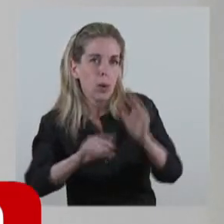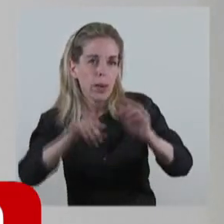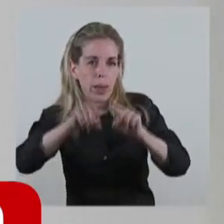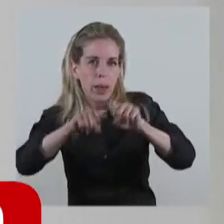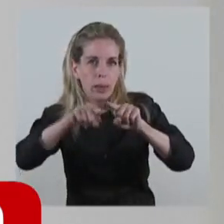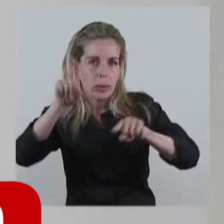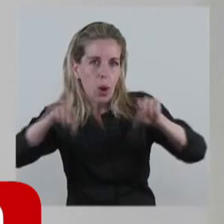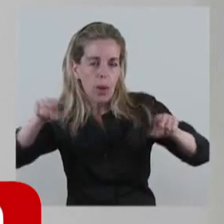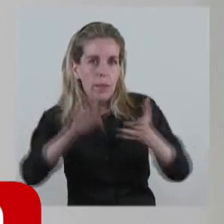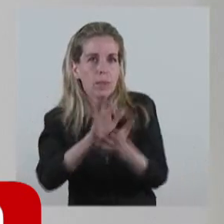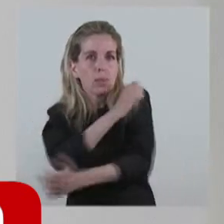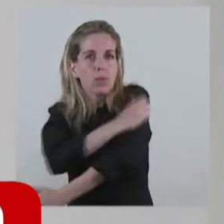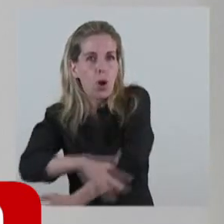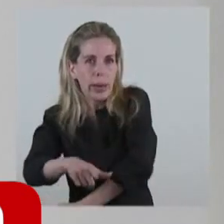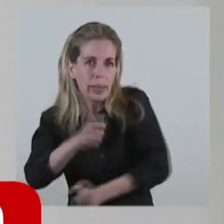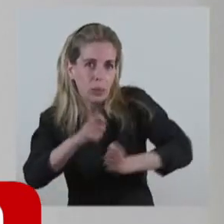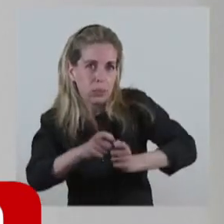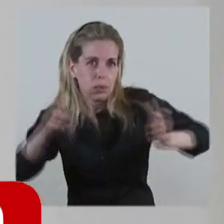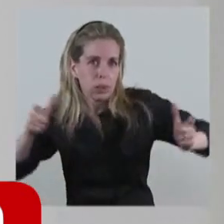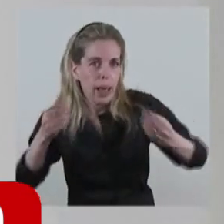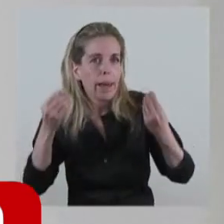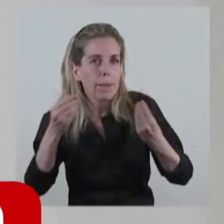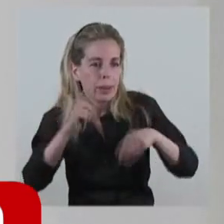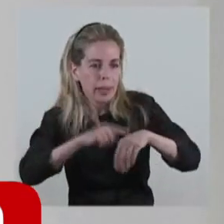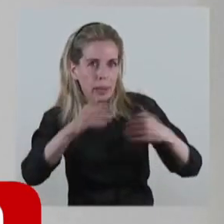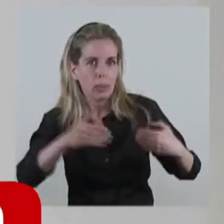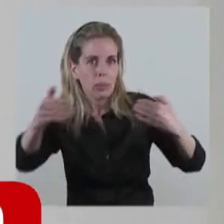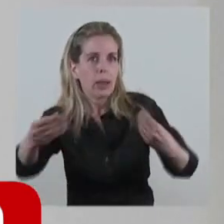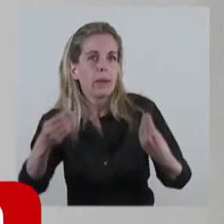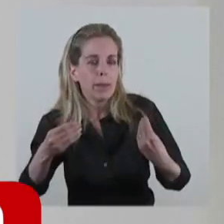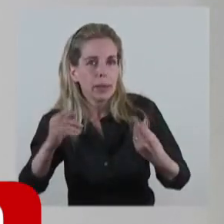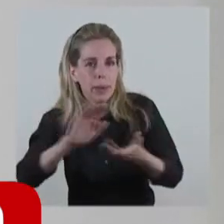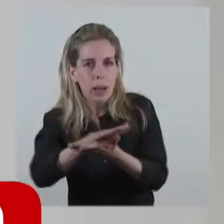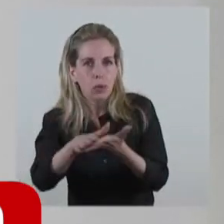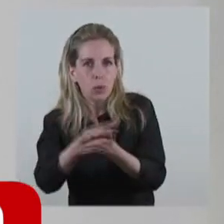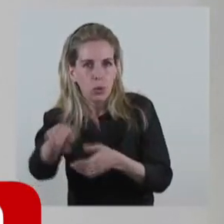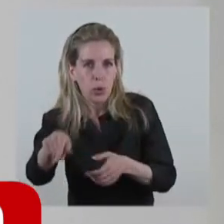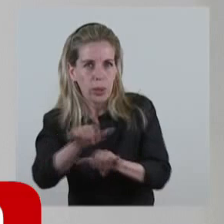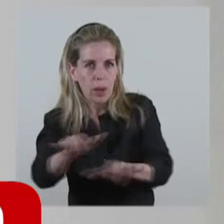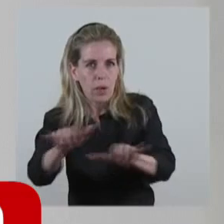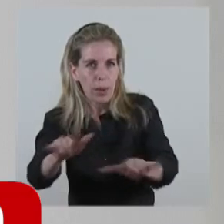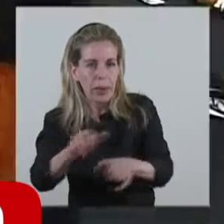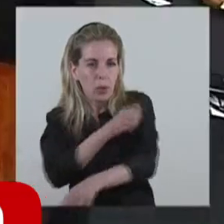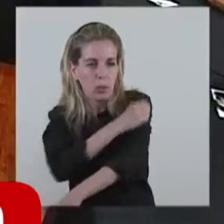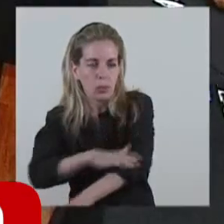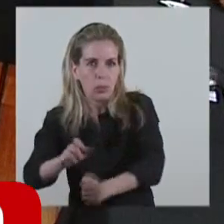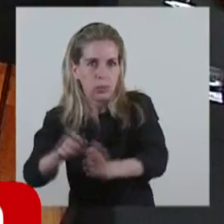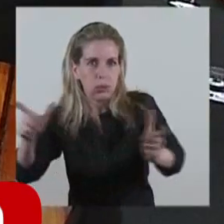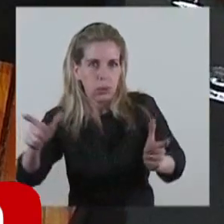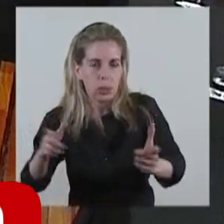qué medidas o qué impacto entiende que habrá en el corto plazo para revertir las cifras informadas por el INDEC. Gracias.